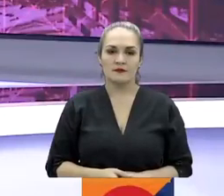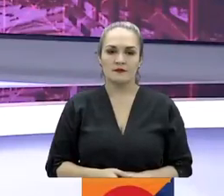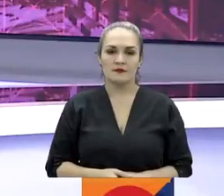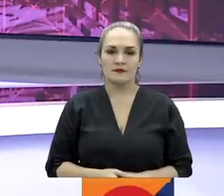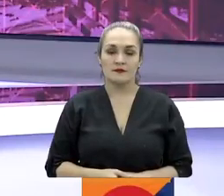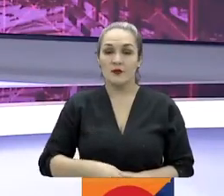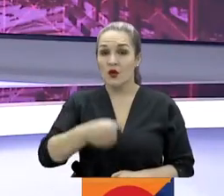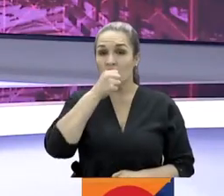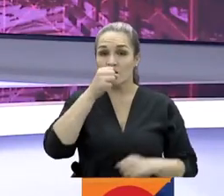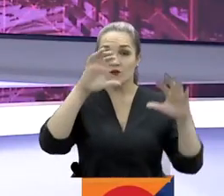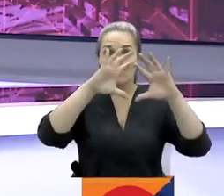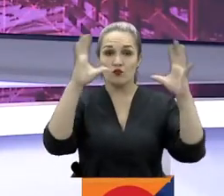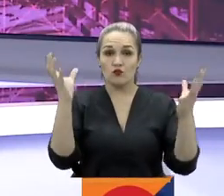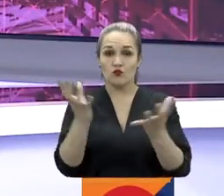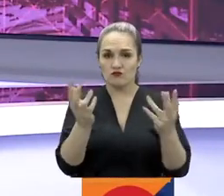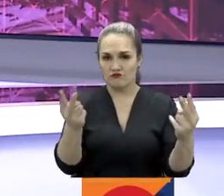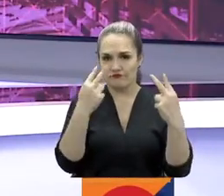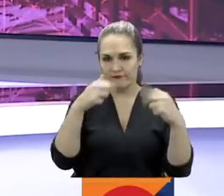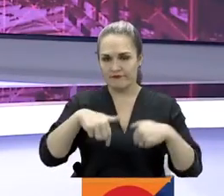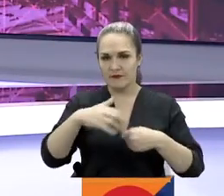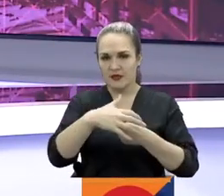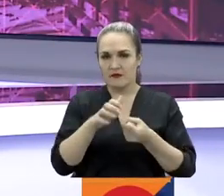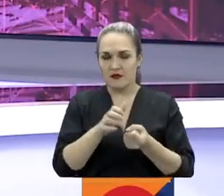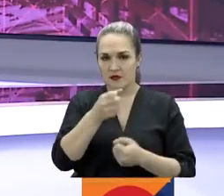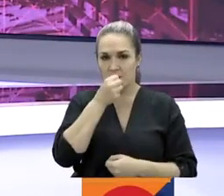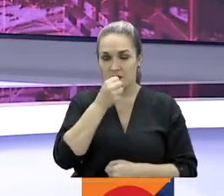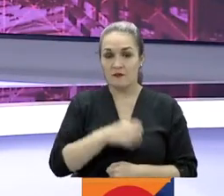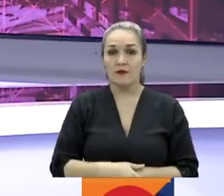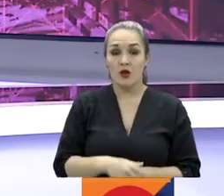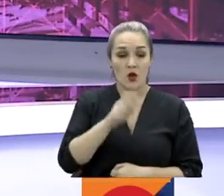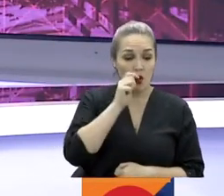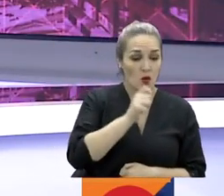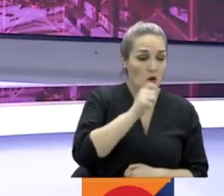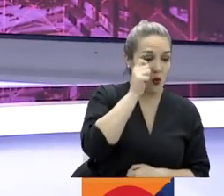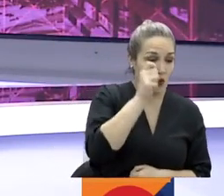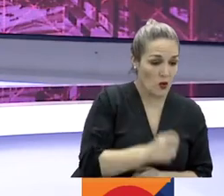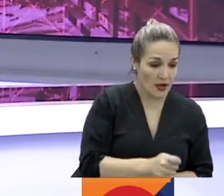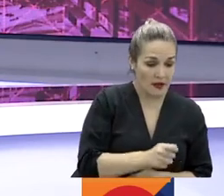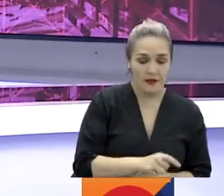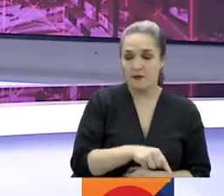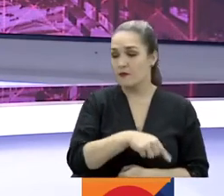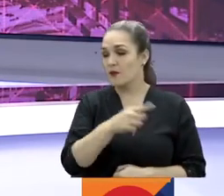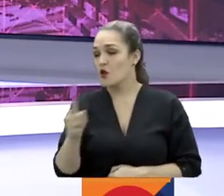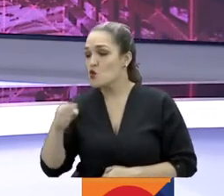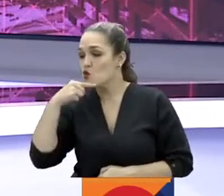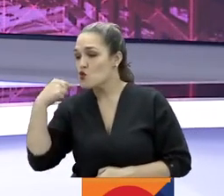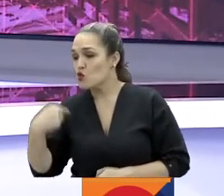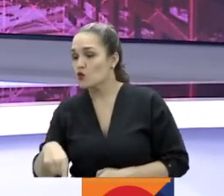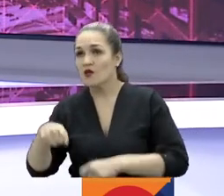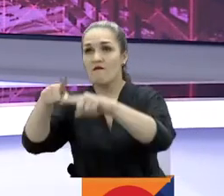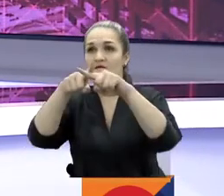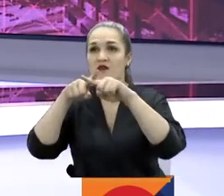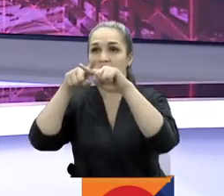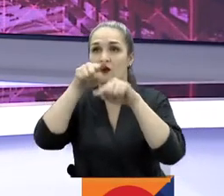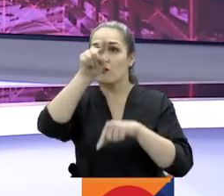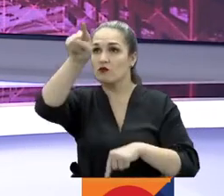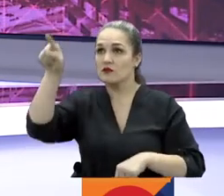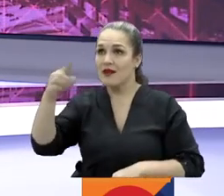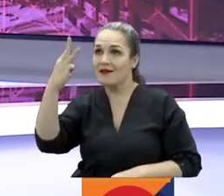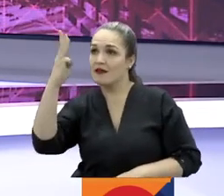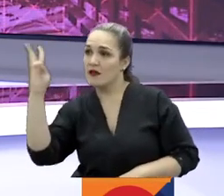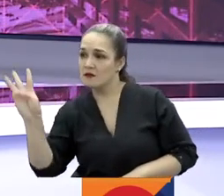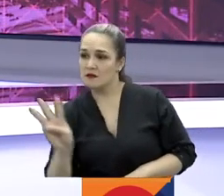noticias del mundo en rtvc los ganadores de Ucrania Rusia y Bielorrusia del premio Nobel de la paz recibieron hoy el